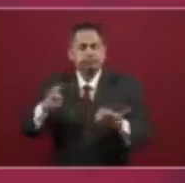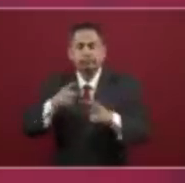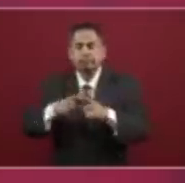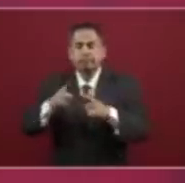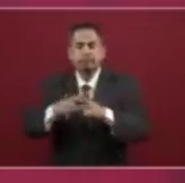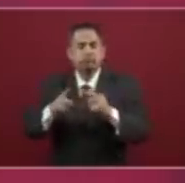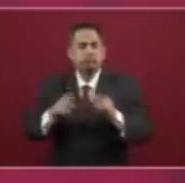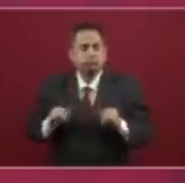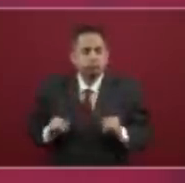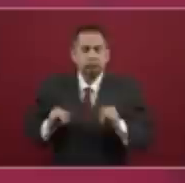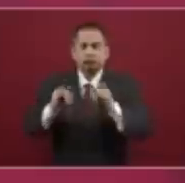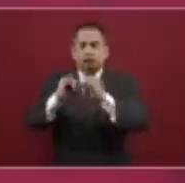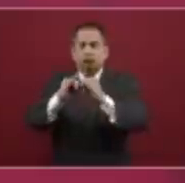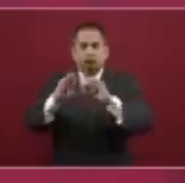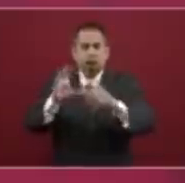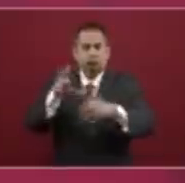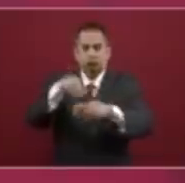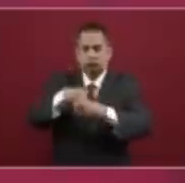instituto